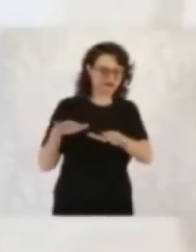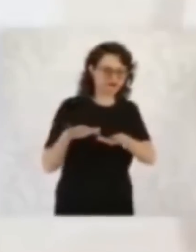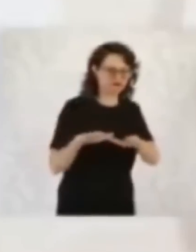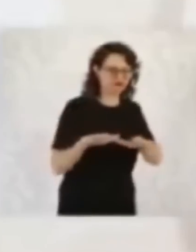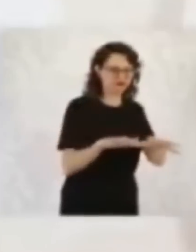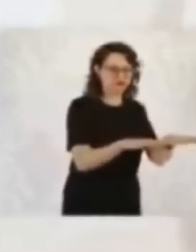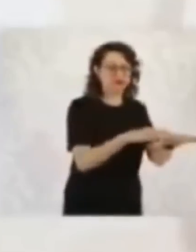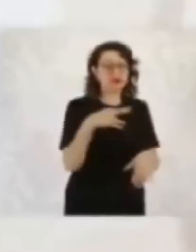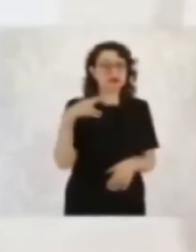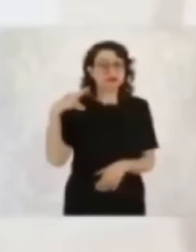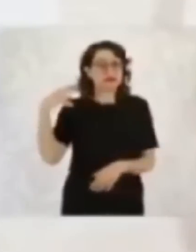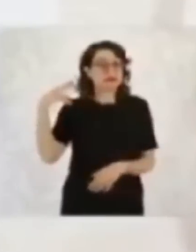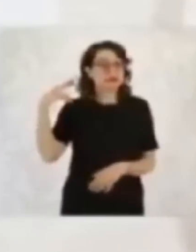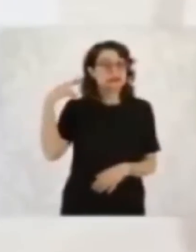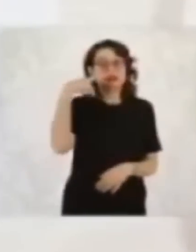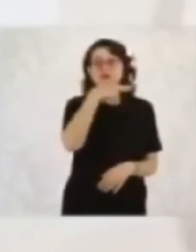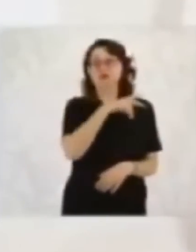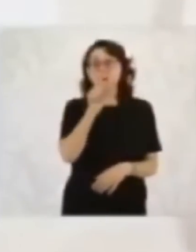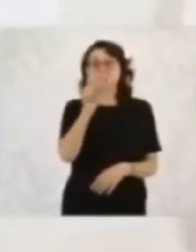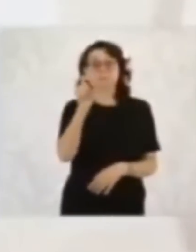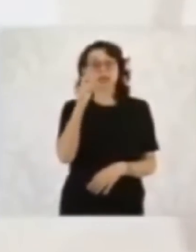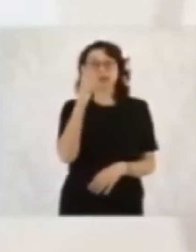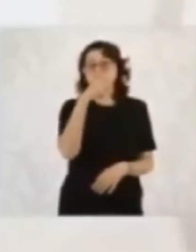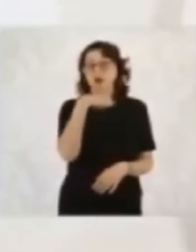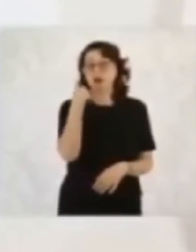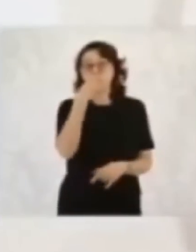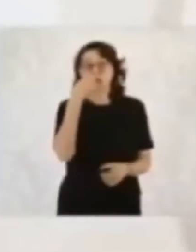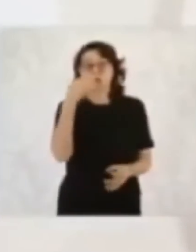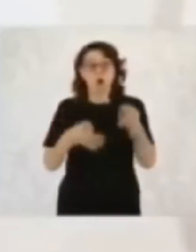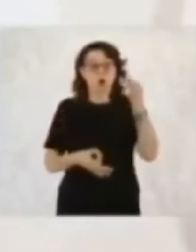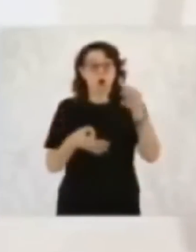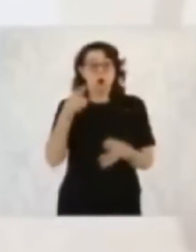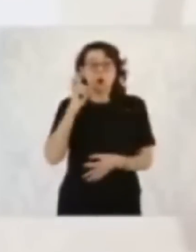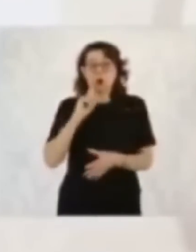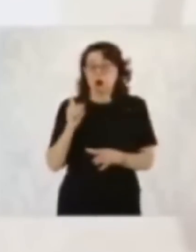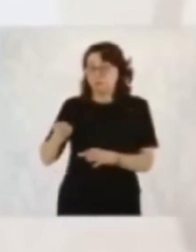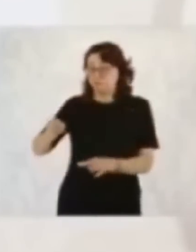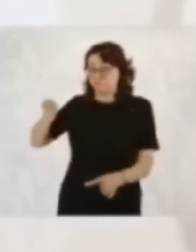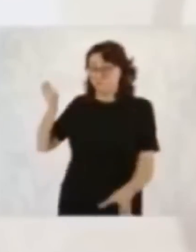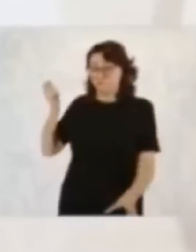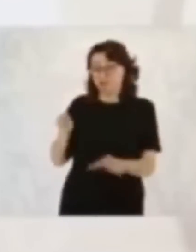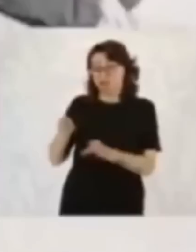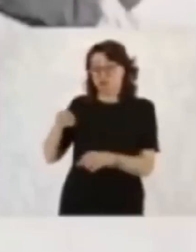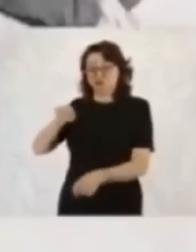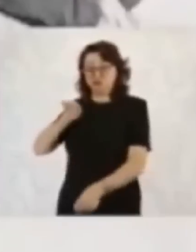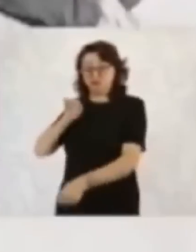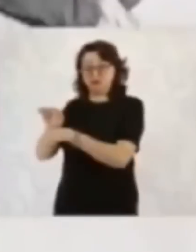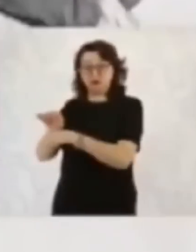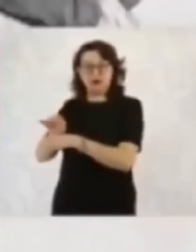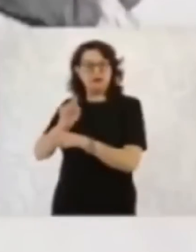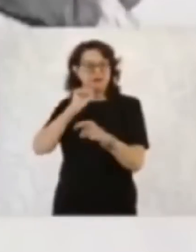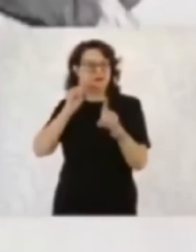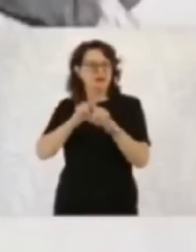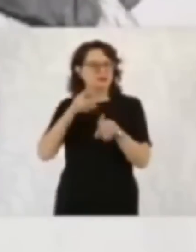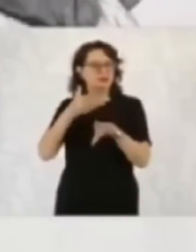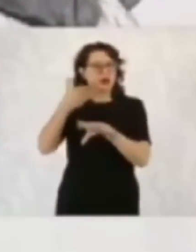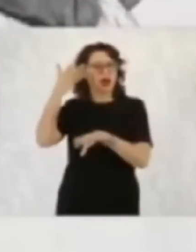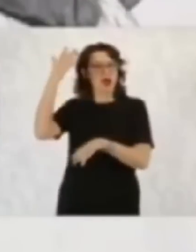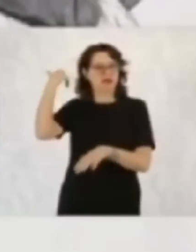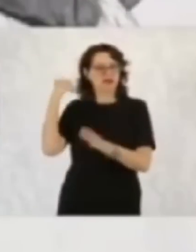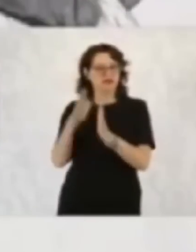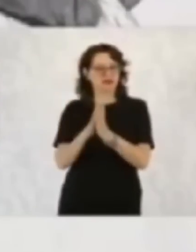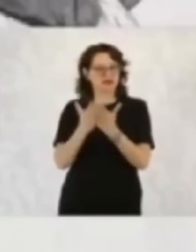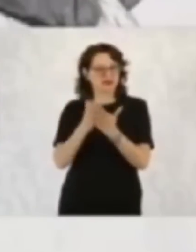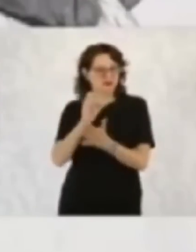amparo en 24 horas, rapidísimo, que otorga una juez que es la misma juez de los libros de texto, que